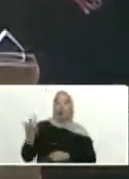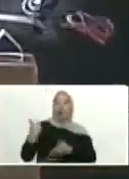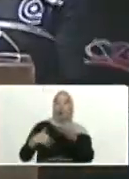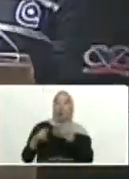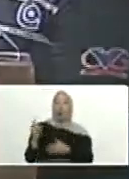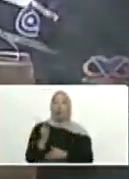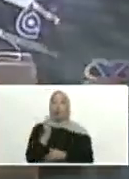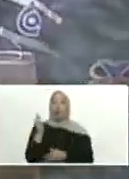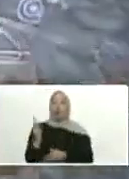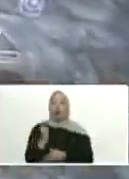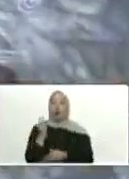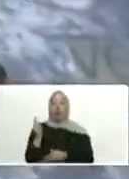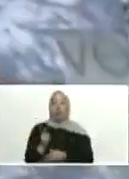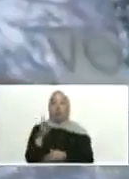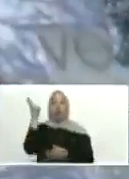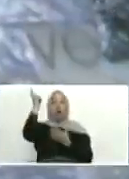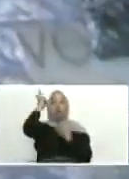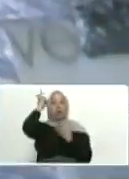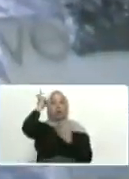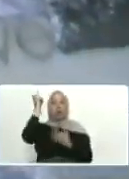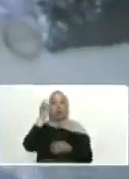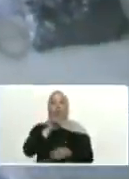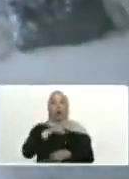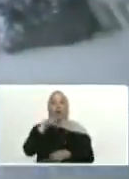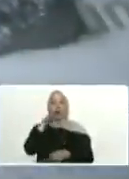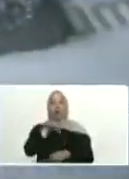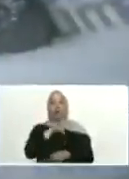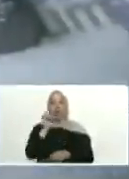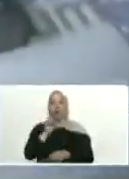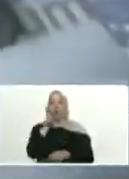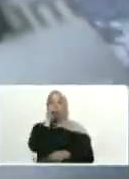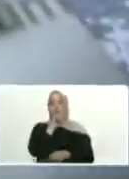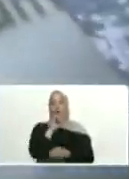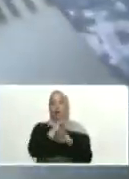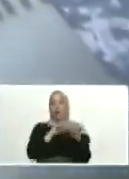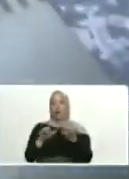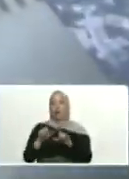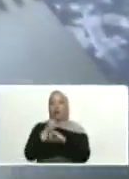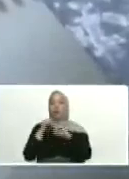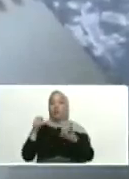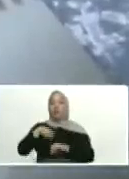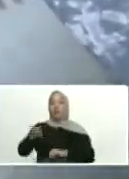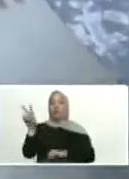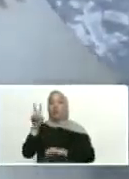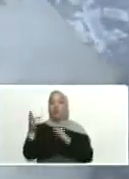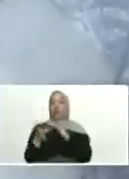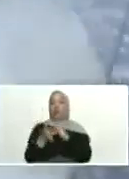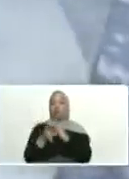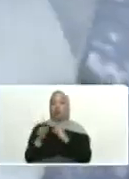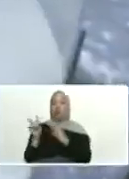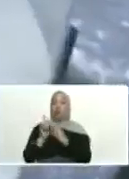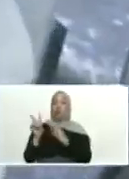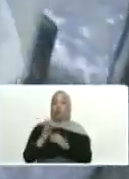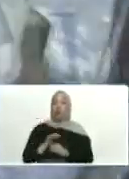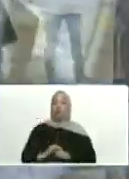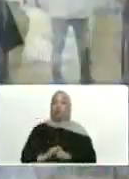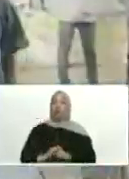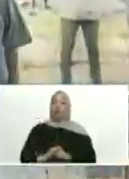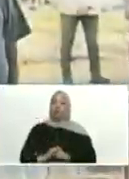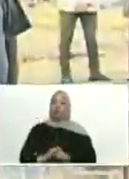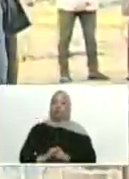Bolivia Perú y Canadá desde ahorita hace ya dos años que no se importa este material tecnológica tendencia tecnológica dependencia